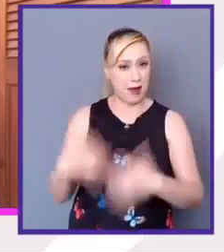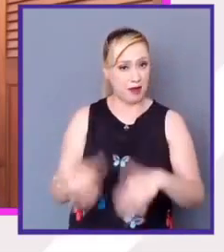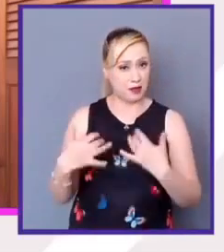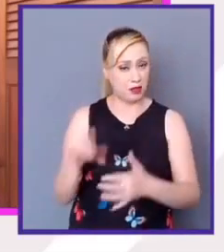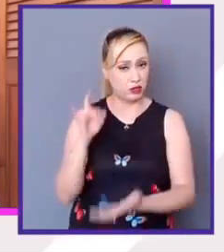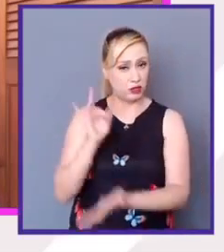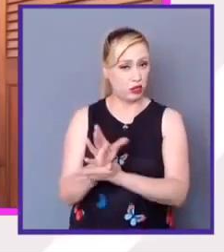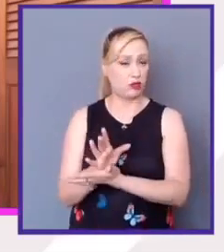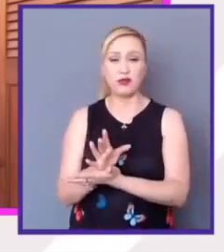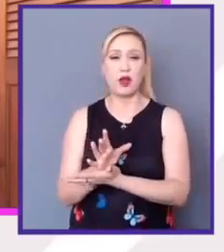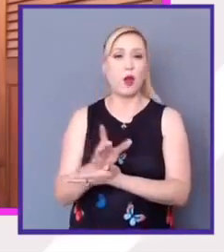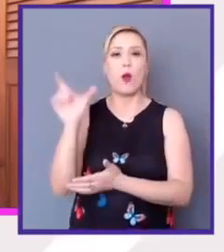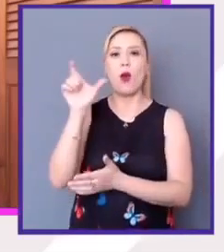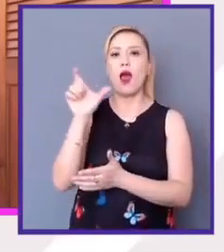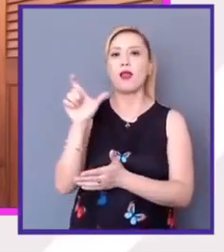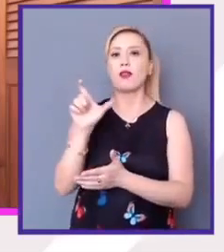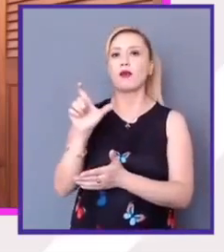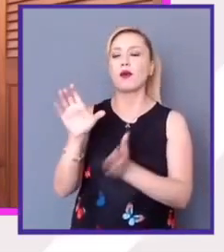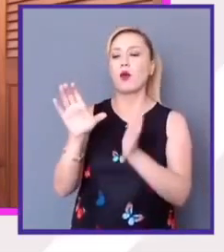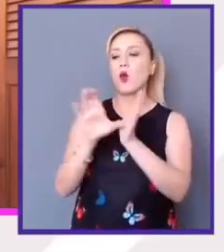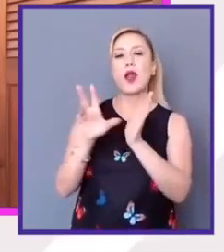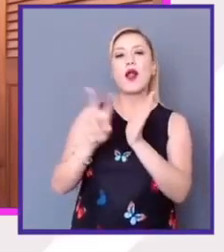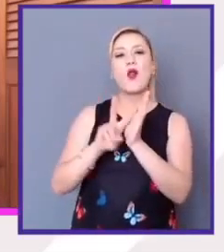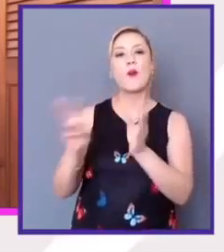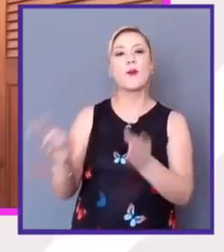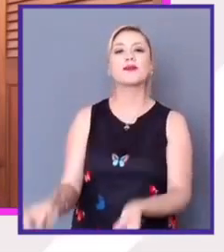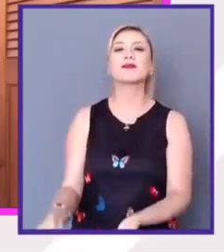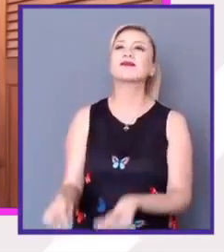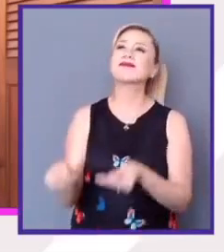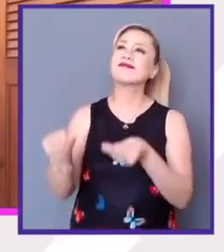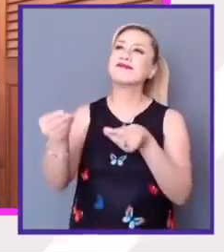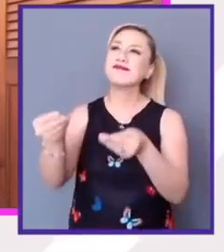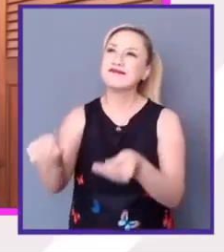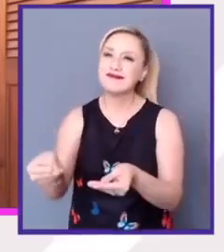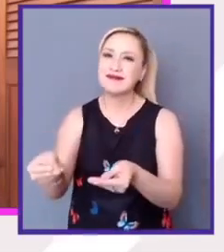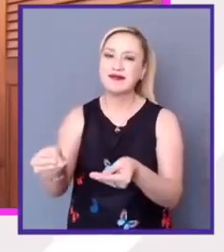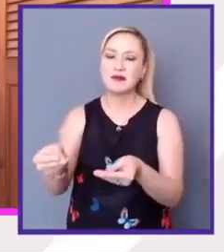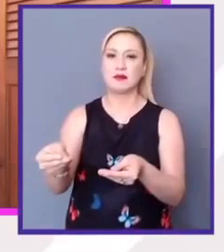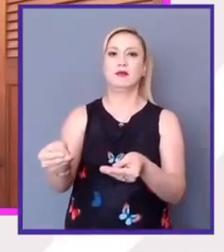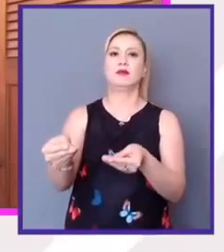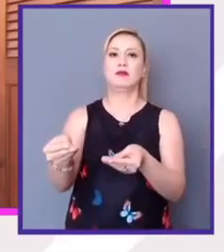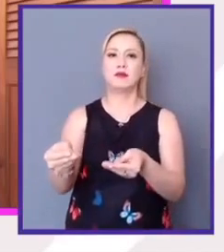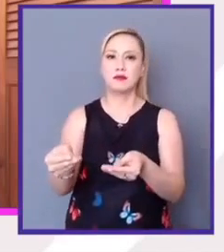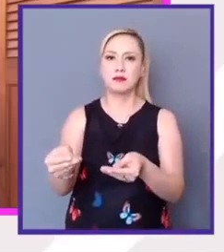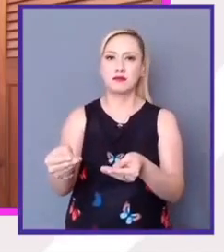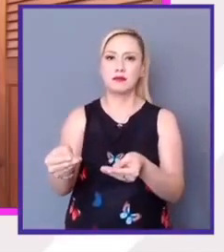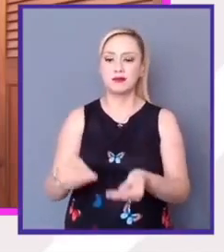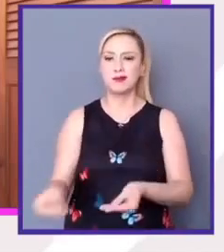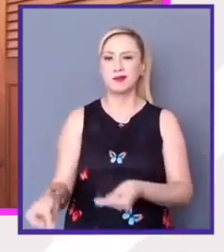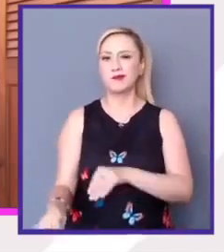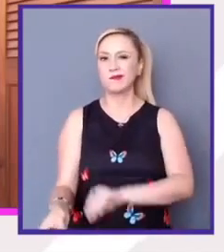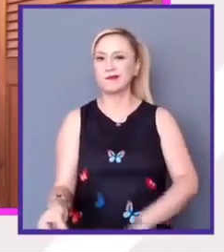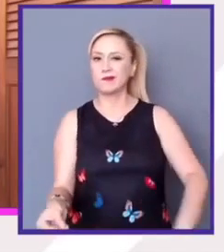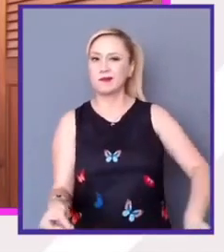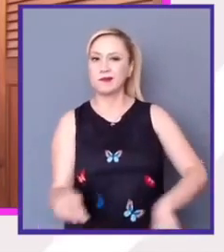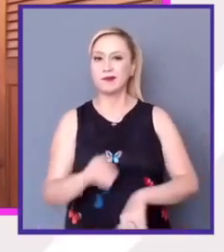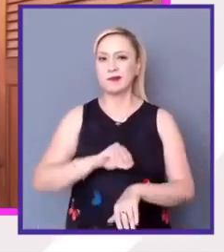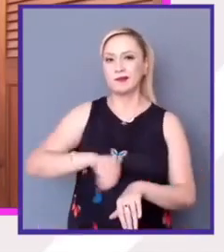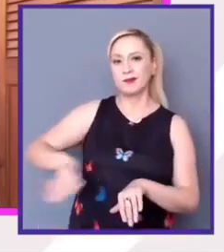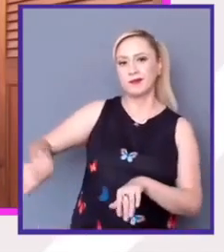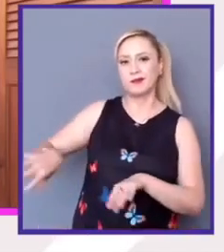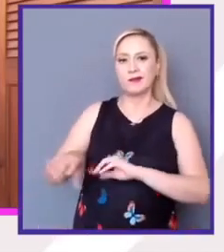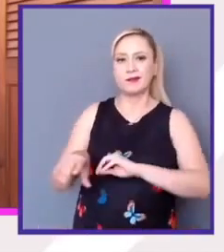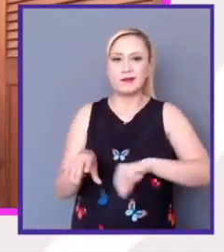que llegan los currículums, que se hace como esta división entre quiénes son las personas que están aplicando, y desde ahí ya vemos